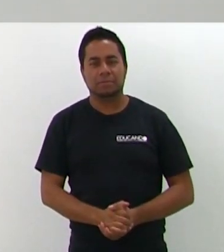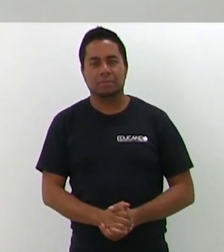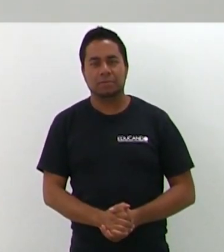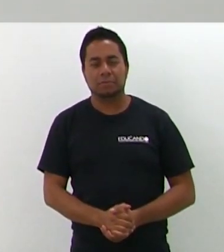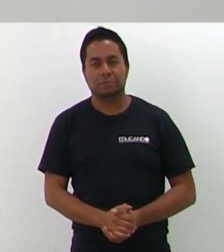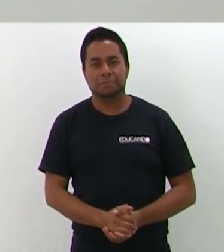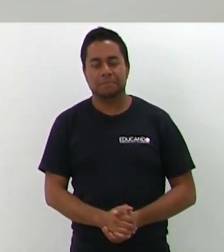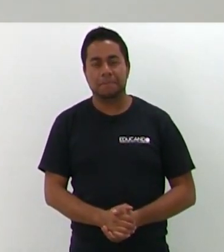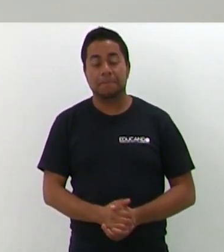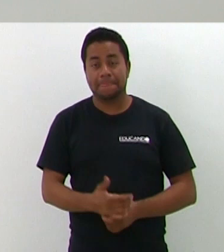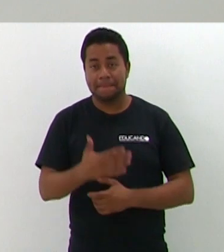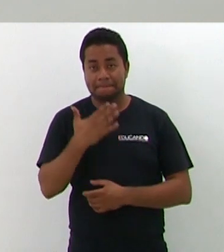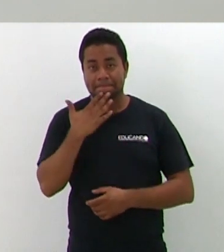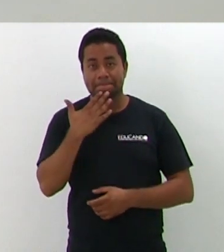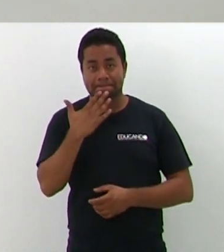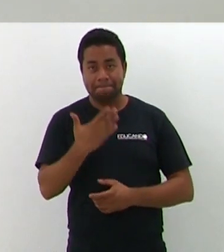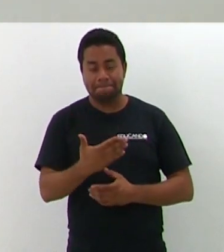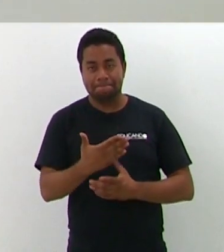Muy bien.